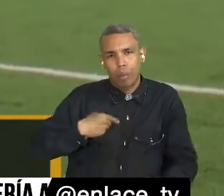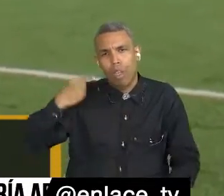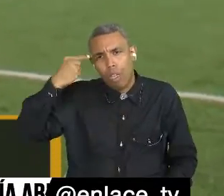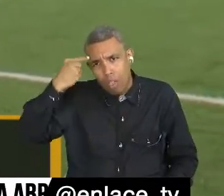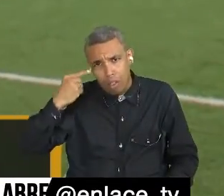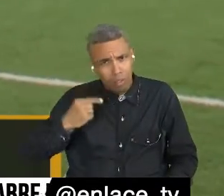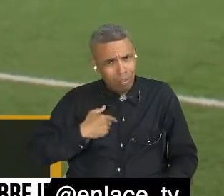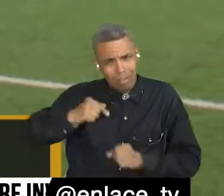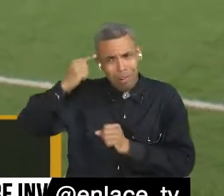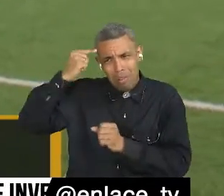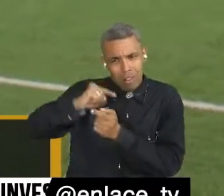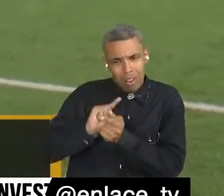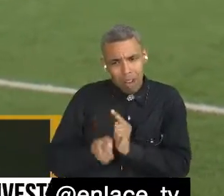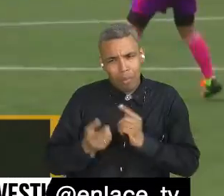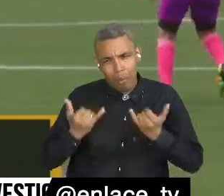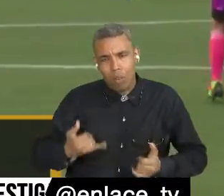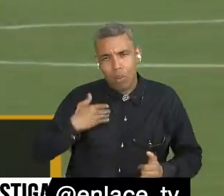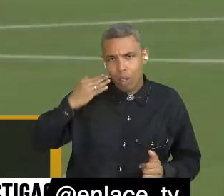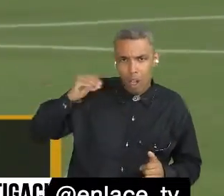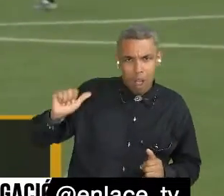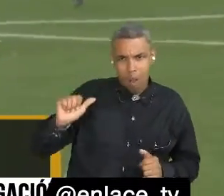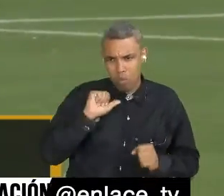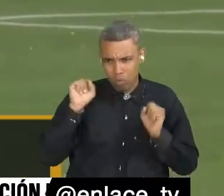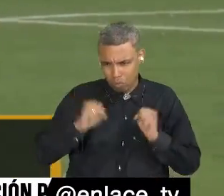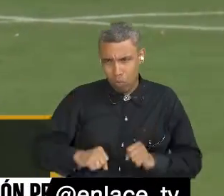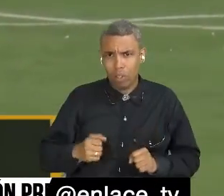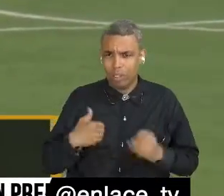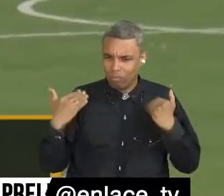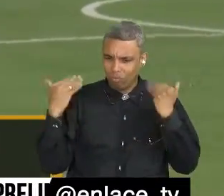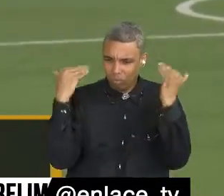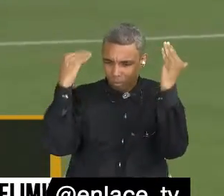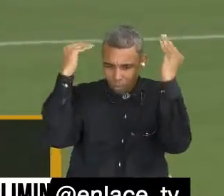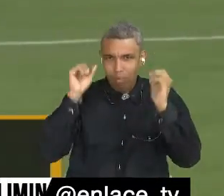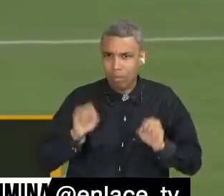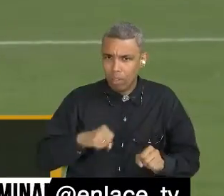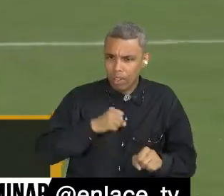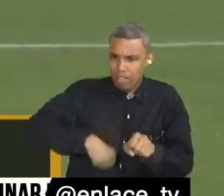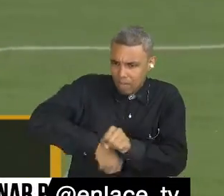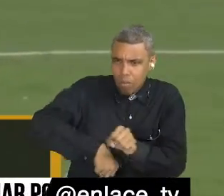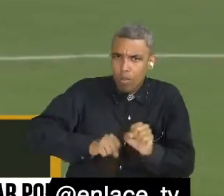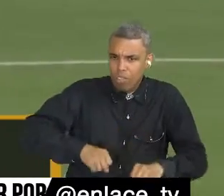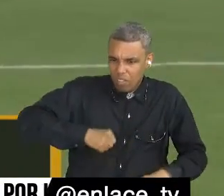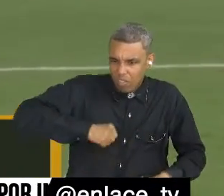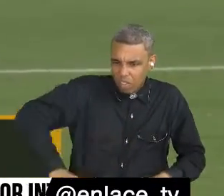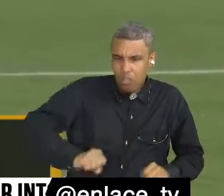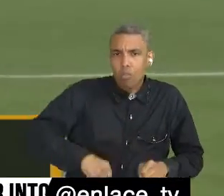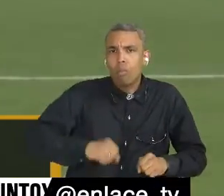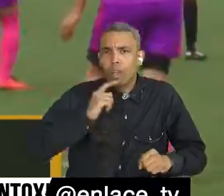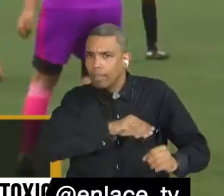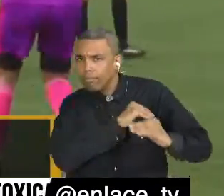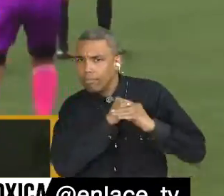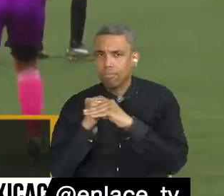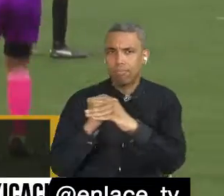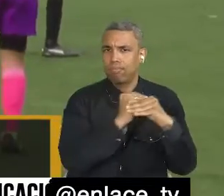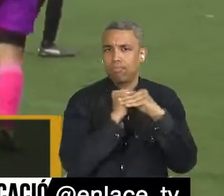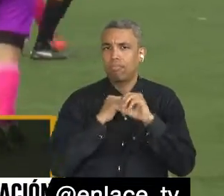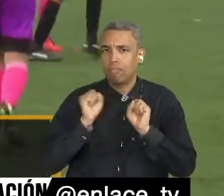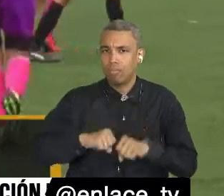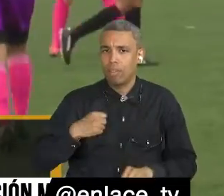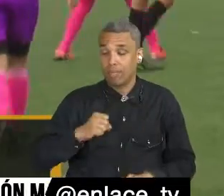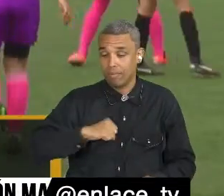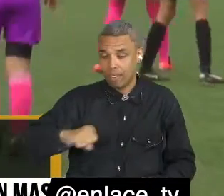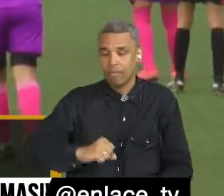la igualdad de géneros, el tenernos en cuenta. Nosotros como mujeres valemos y tenemos todo el derecho de ser iguales al género